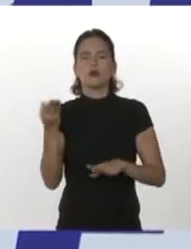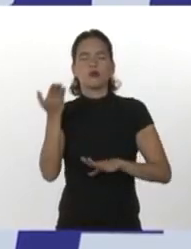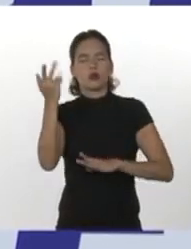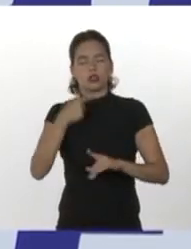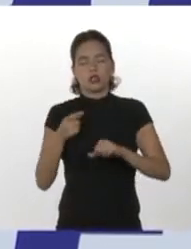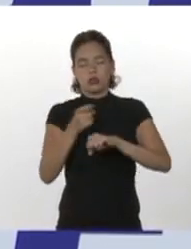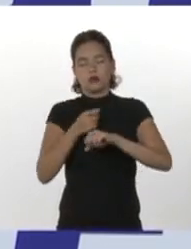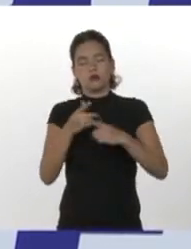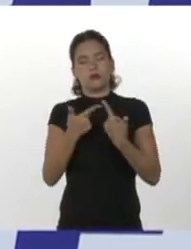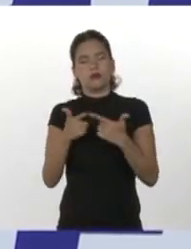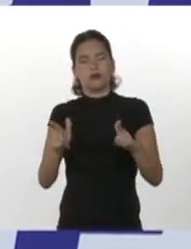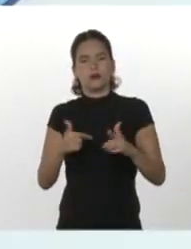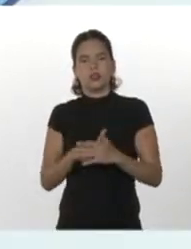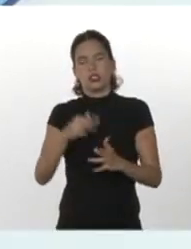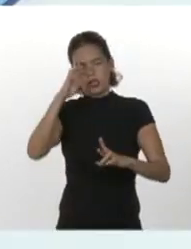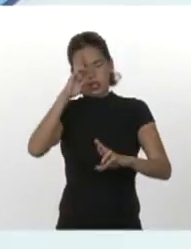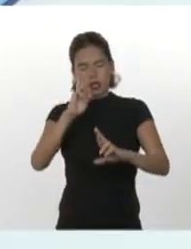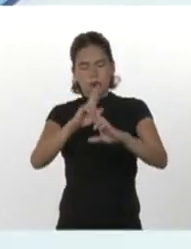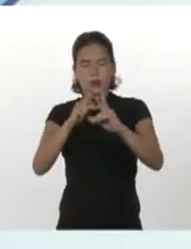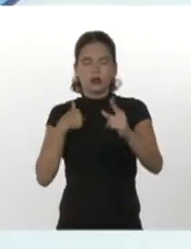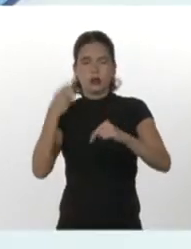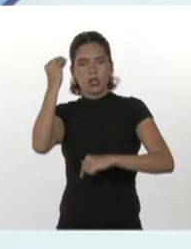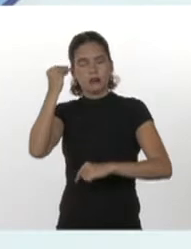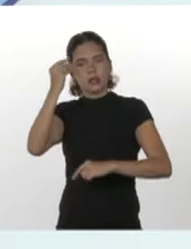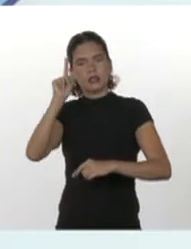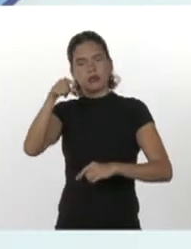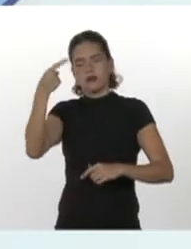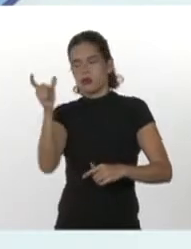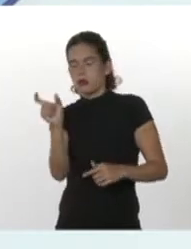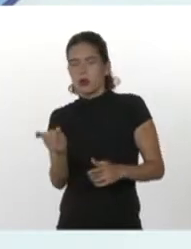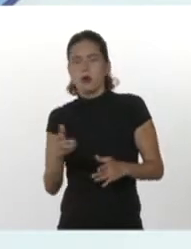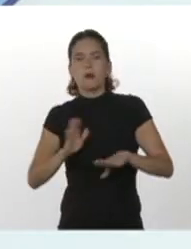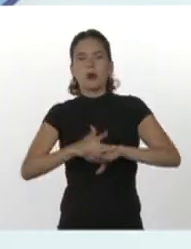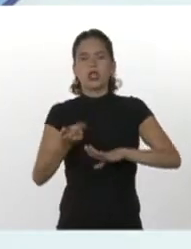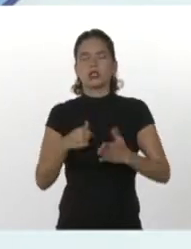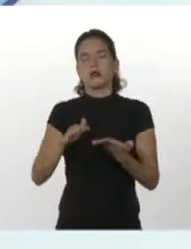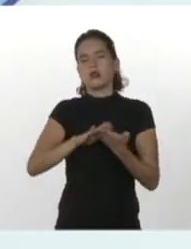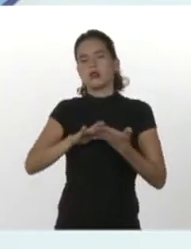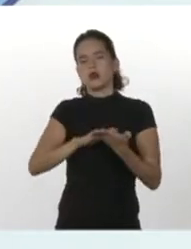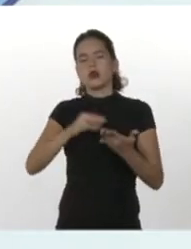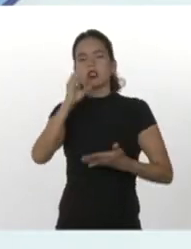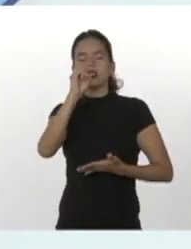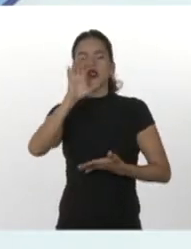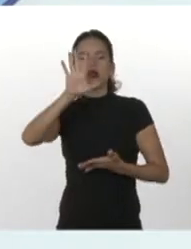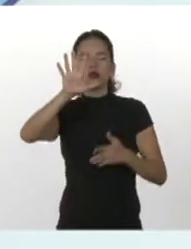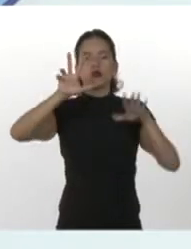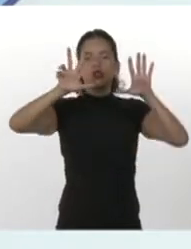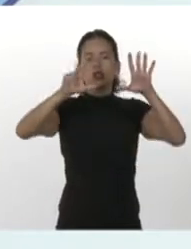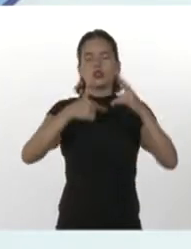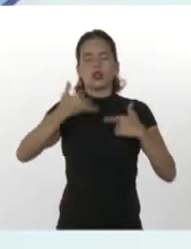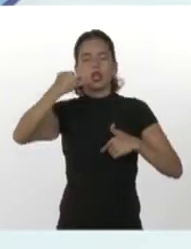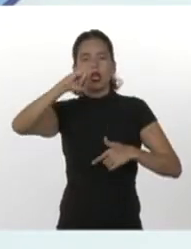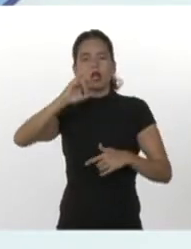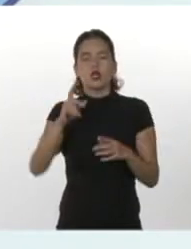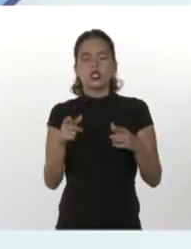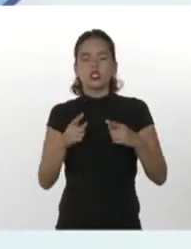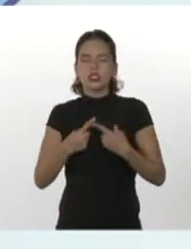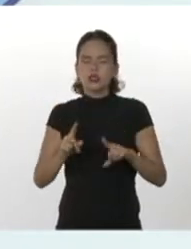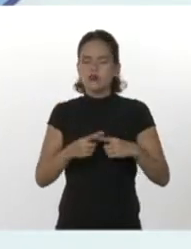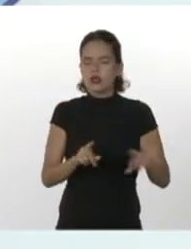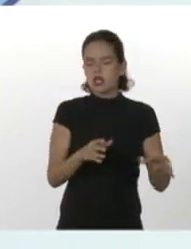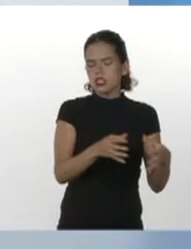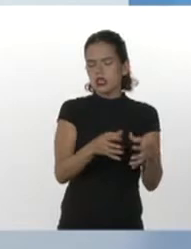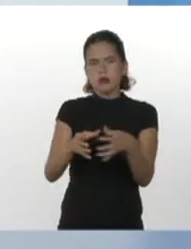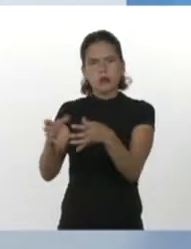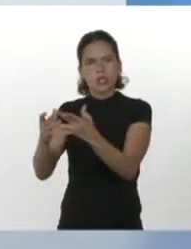la democracia, Yelitza. Y el respeto a la opinión, porque tenemos también la resolución 058, que están los diferentes comités y también